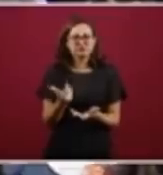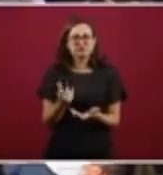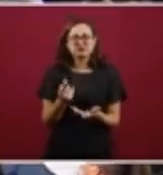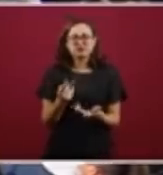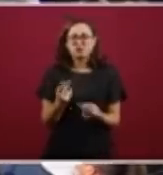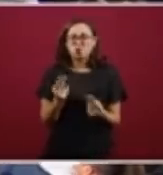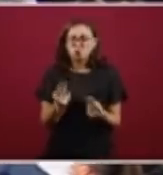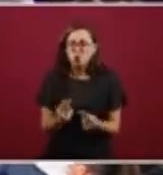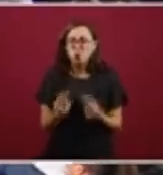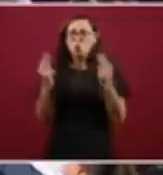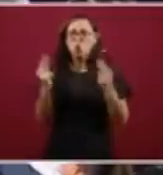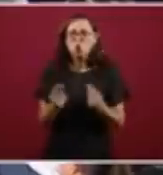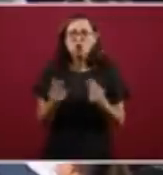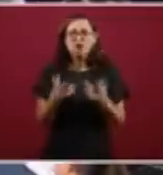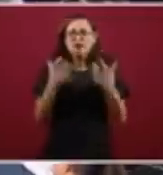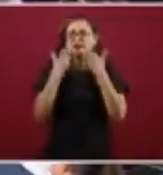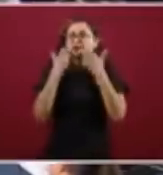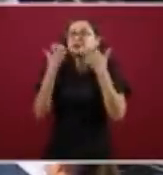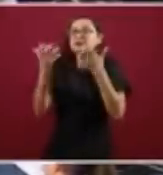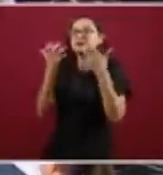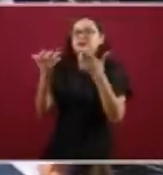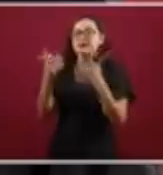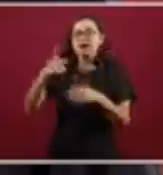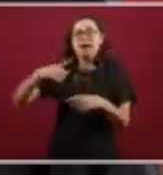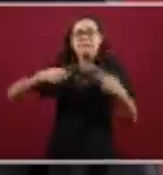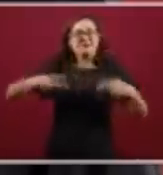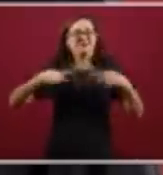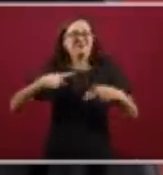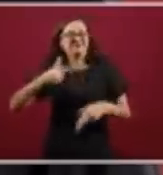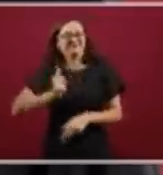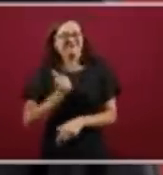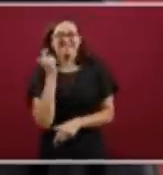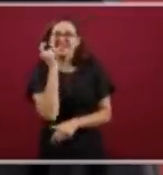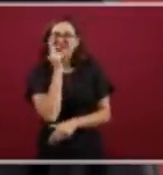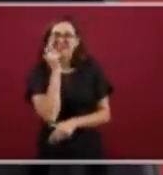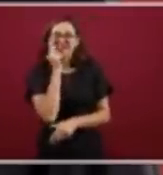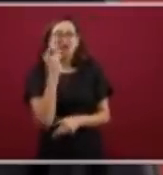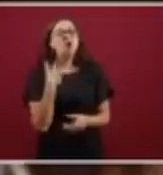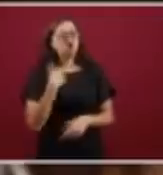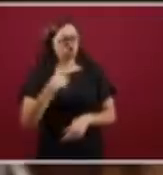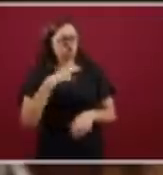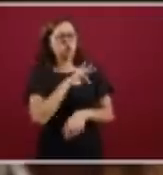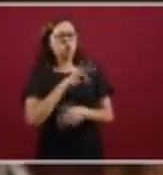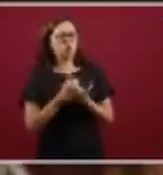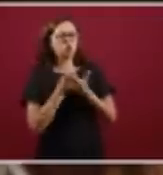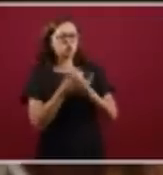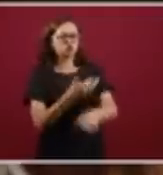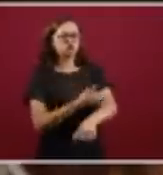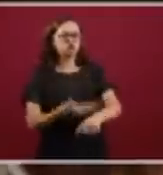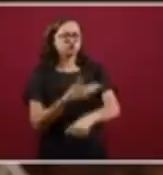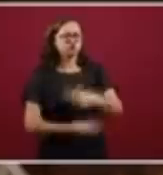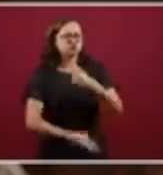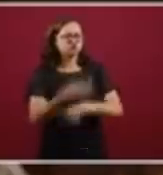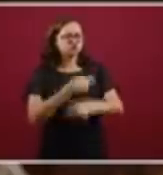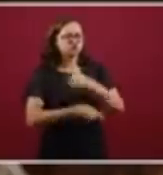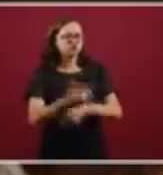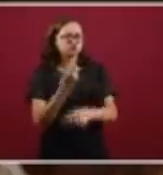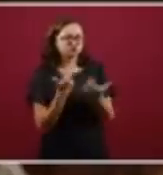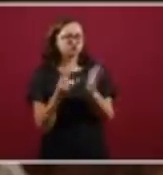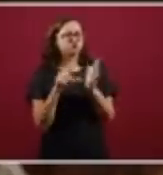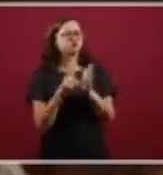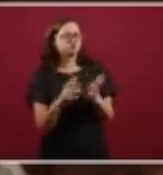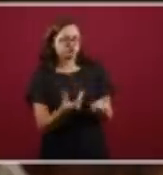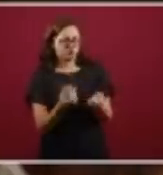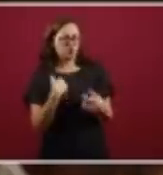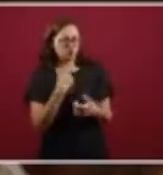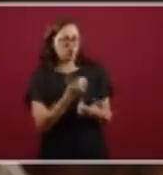urgencia de recibir este apoyo, vivales que van a sus casas y les ofrecen acelerar los procesos o activar las tarjetas? ¿Qué están haciendo